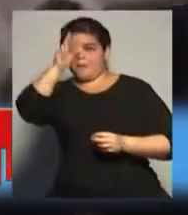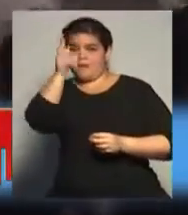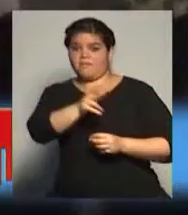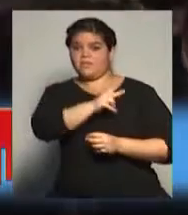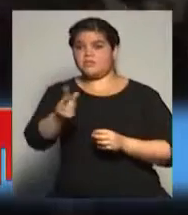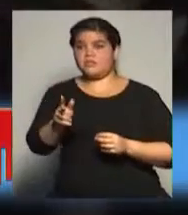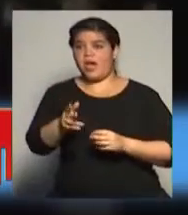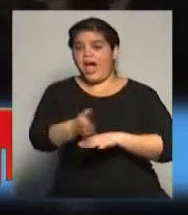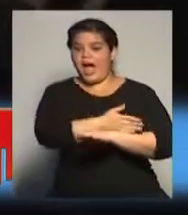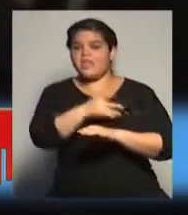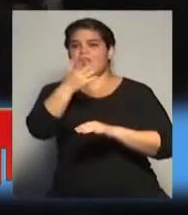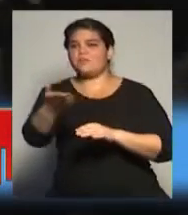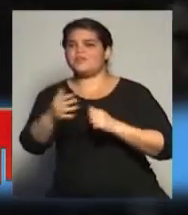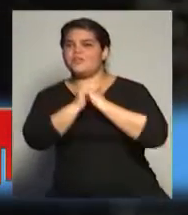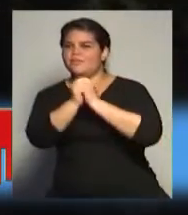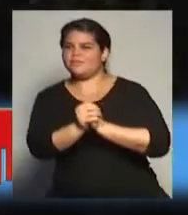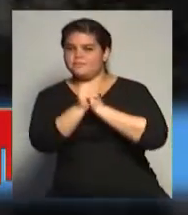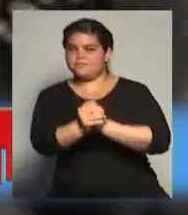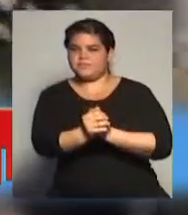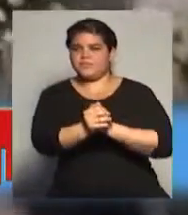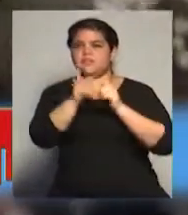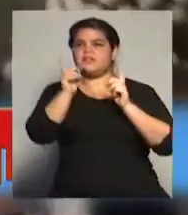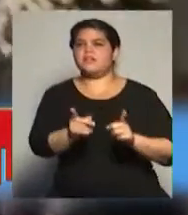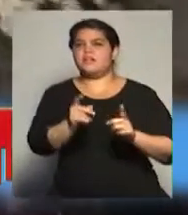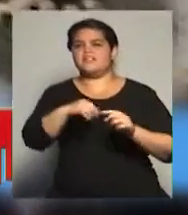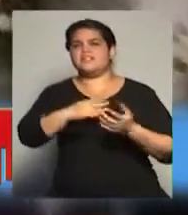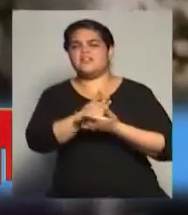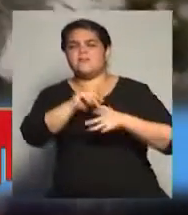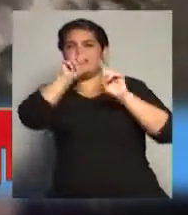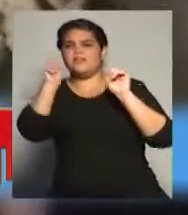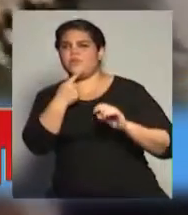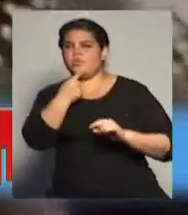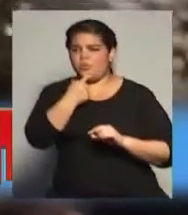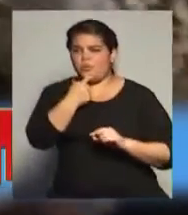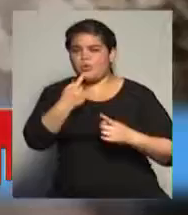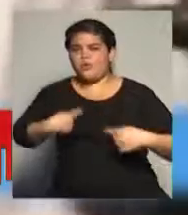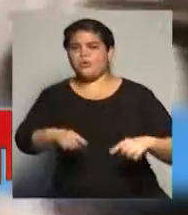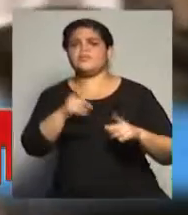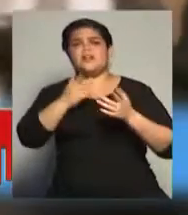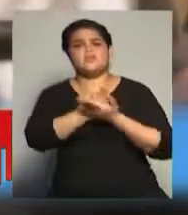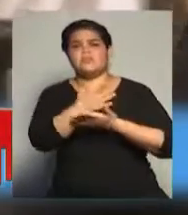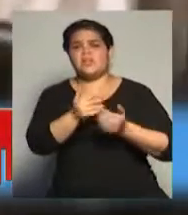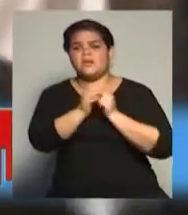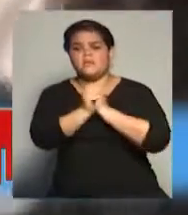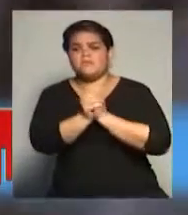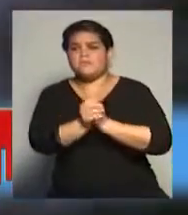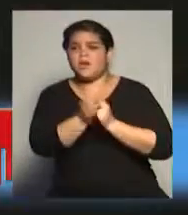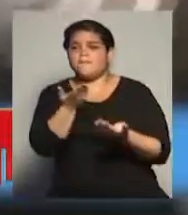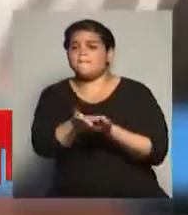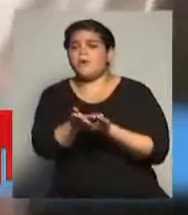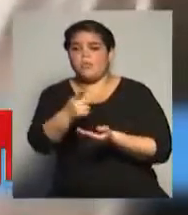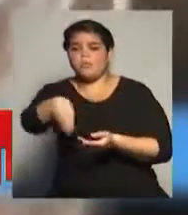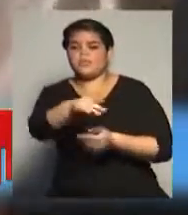siempre está planteando interrogantes, está reclamando la participación. Y ese pedido de oración, y fíjate cómo